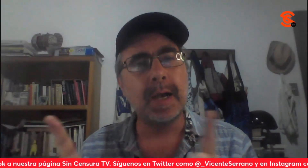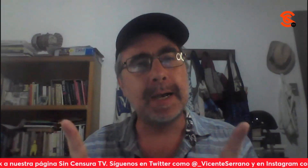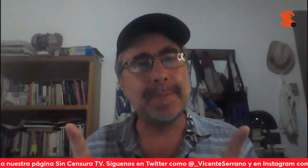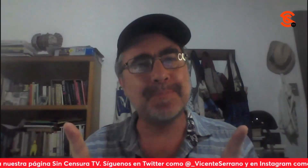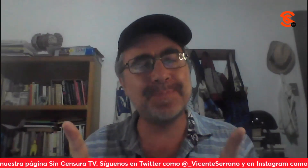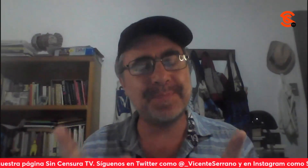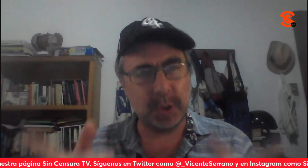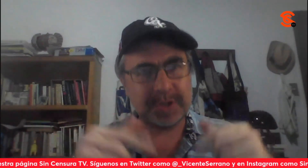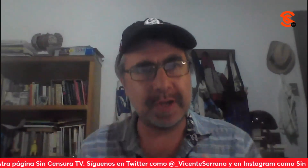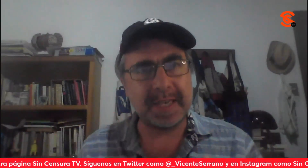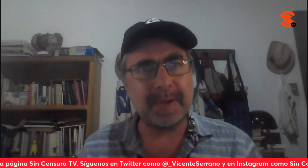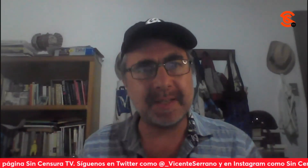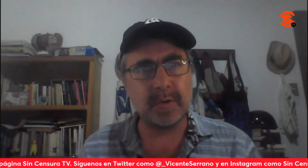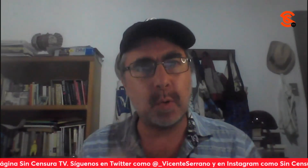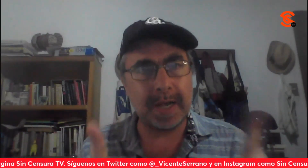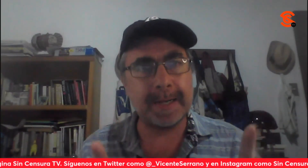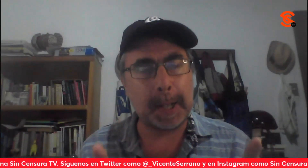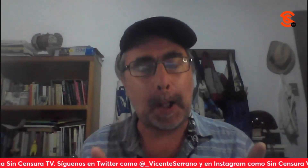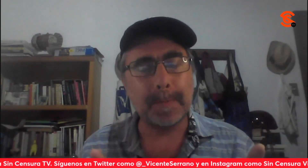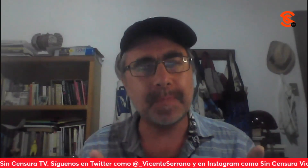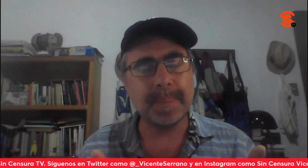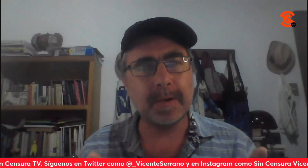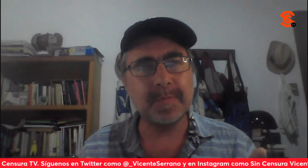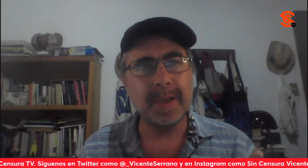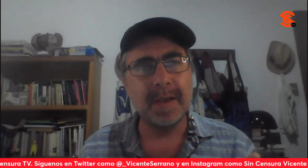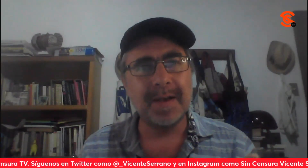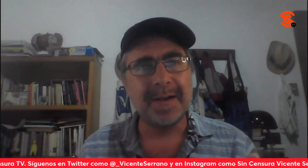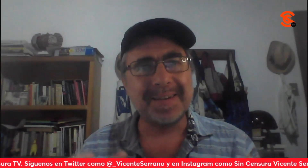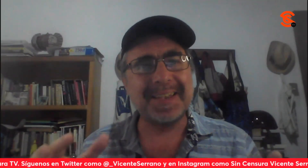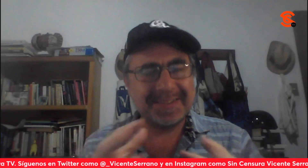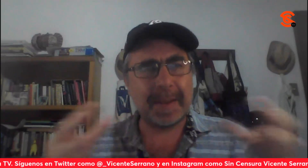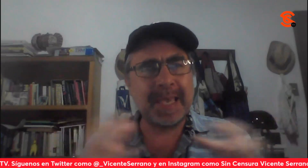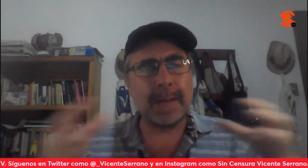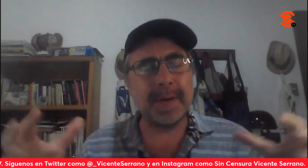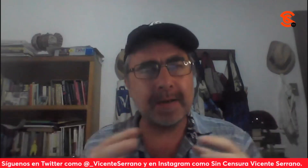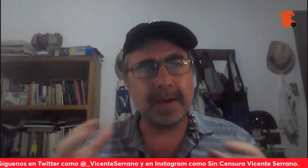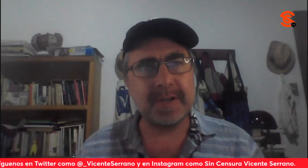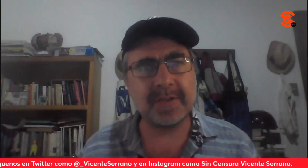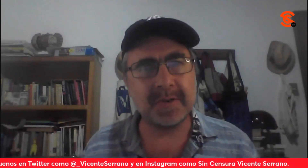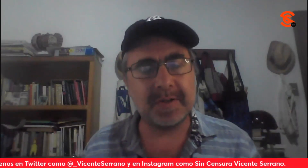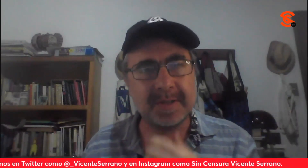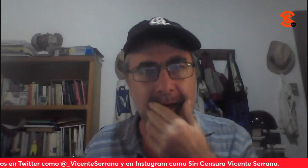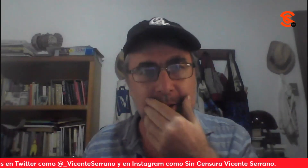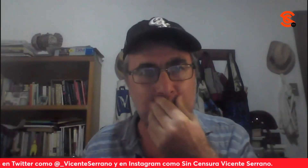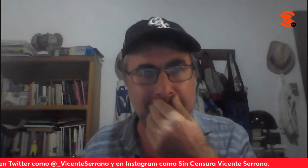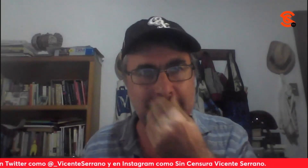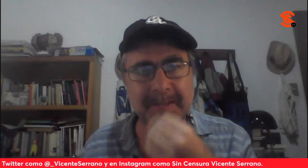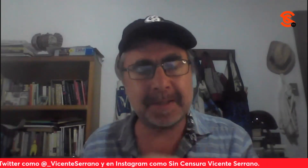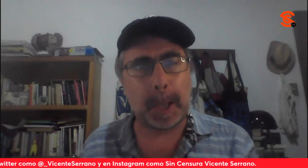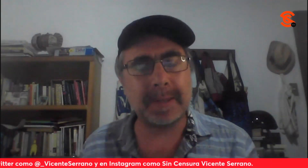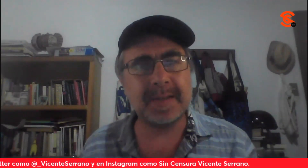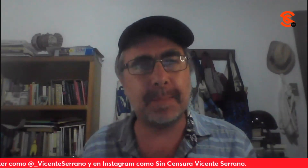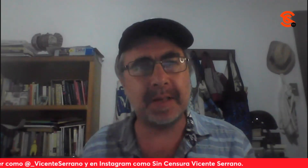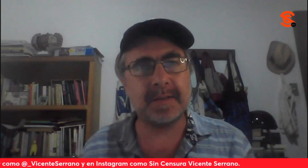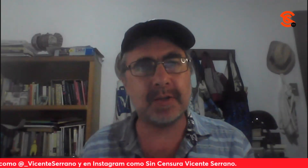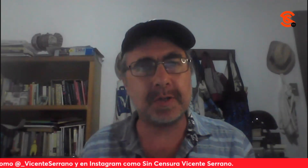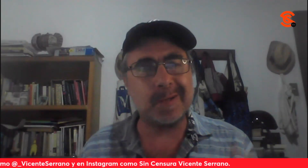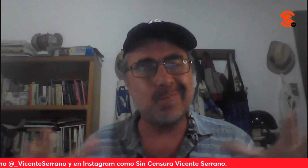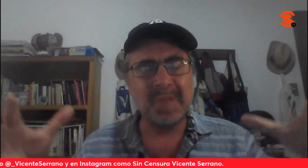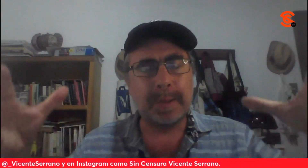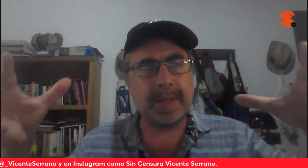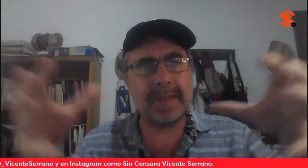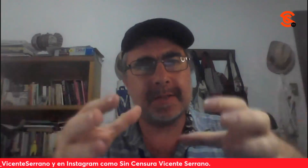¿no? Yo estoy aquí basado en Oaxaca, ¿no? Y está bien hablar de los casos de los estados, porque a veces la